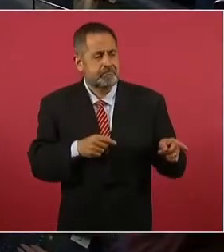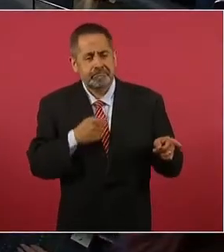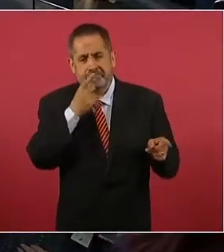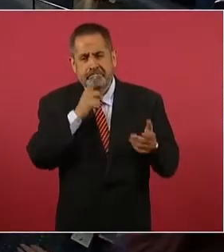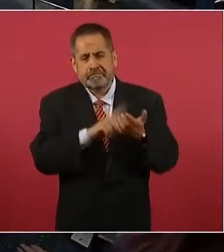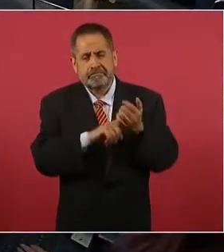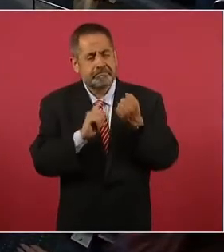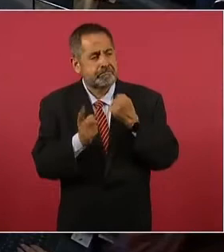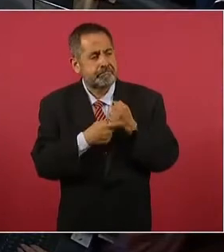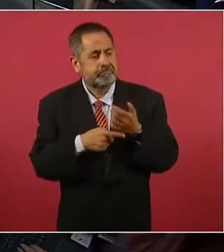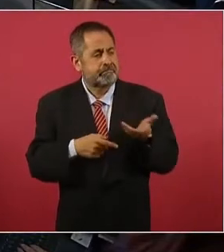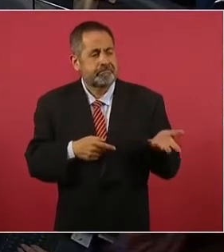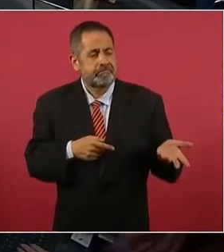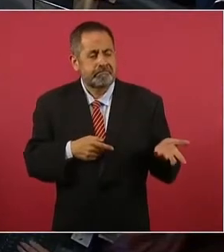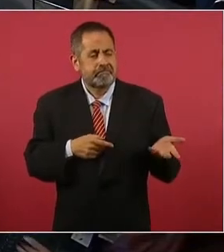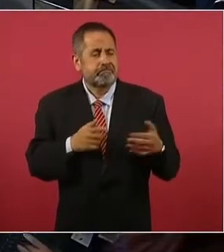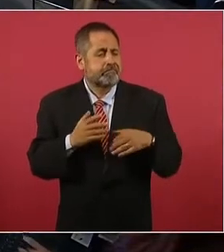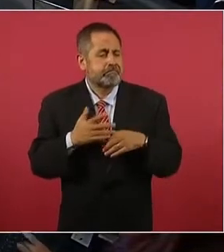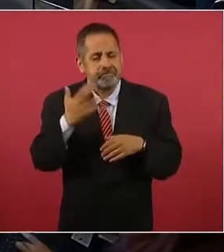diciendo